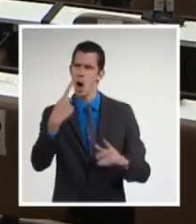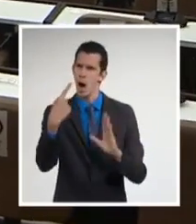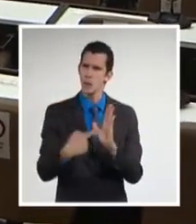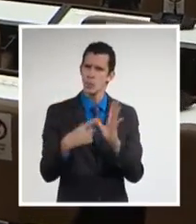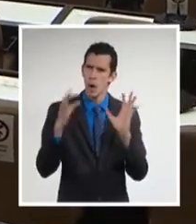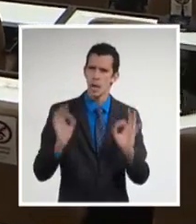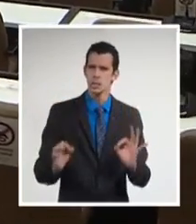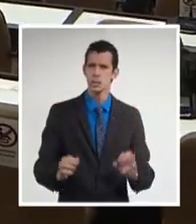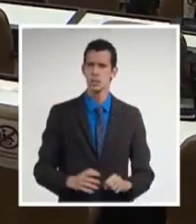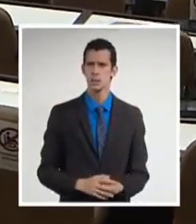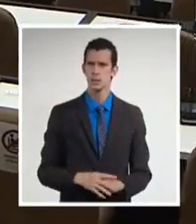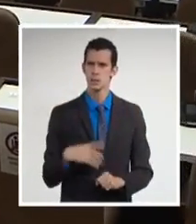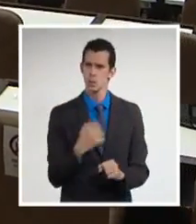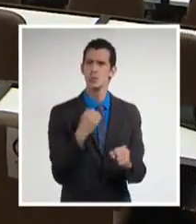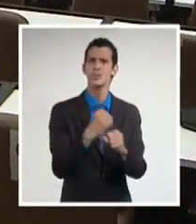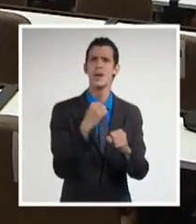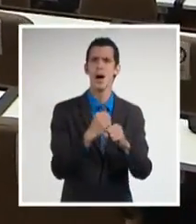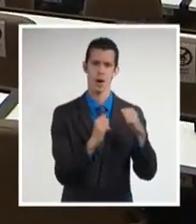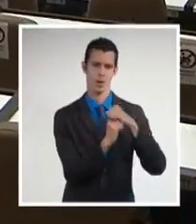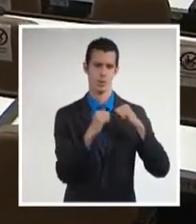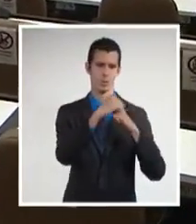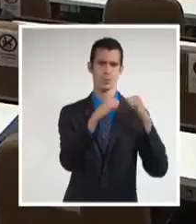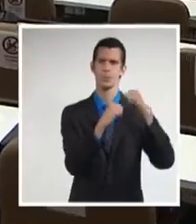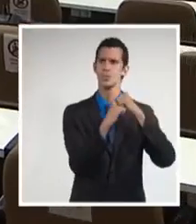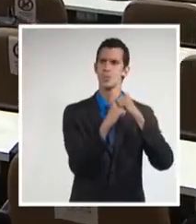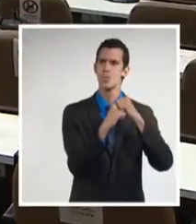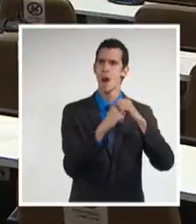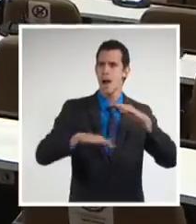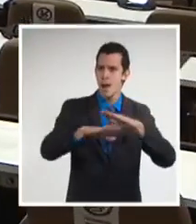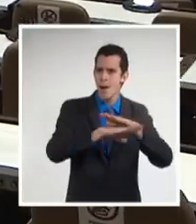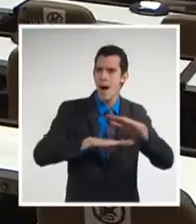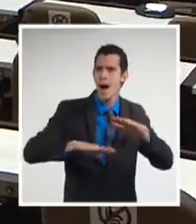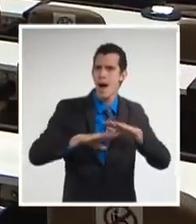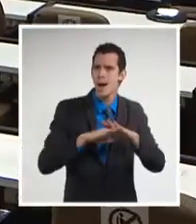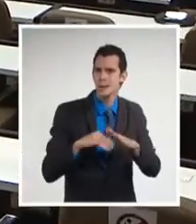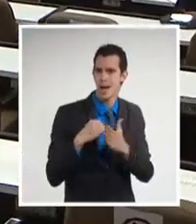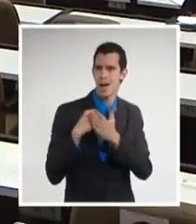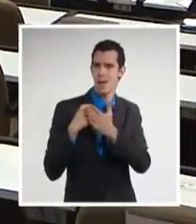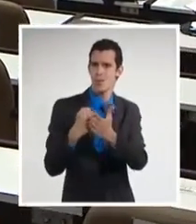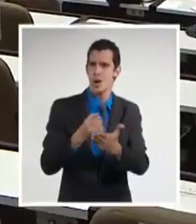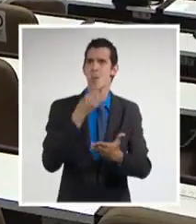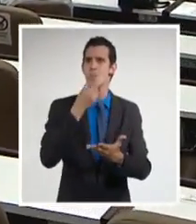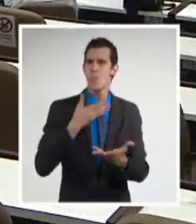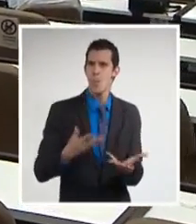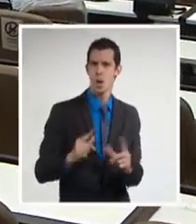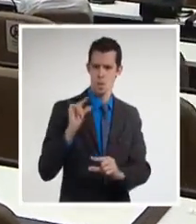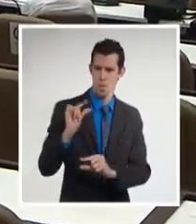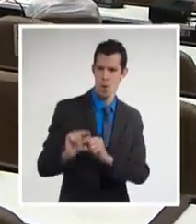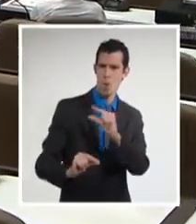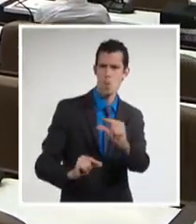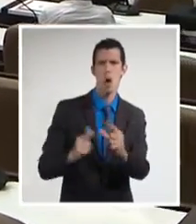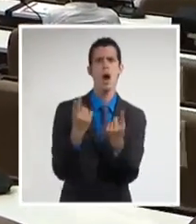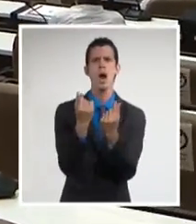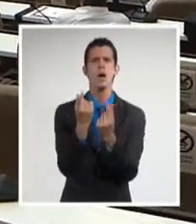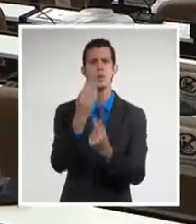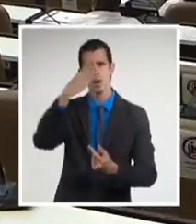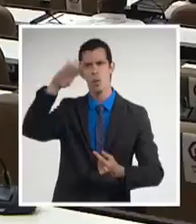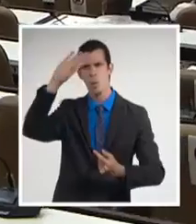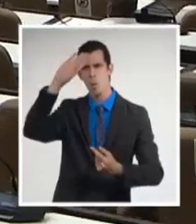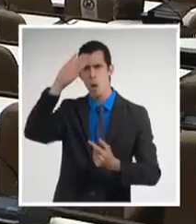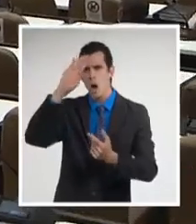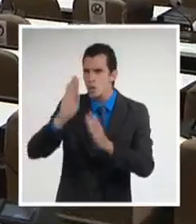se continuará ampliando, nos sitúa en condiciones favorables para aprovechar el proceso de recuperación gradual de la economía ya